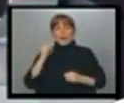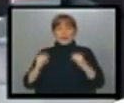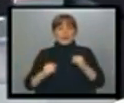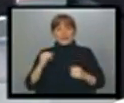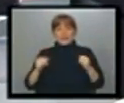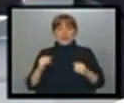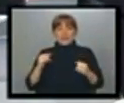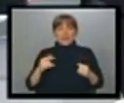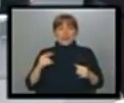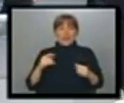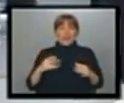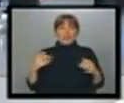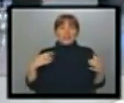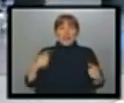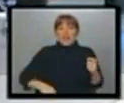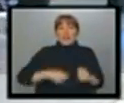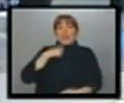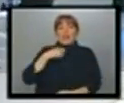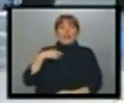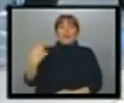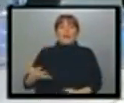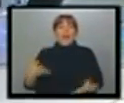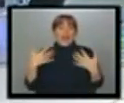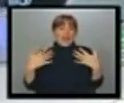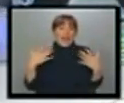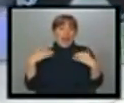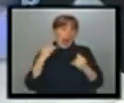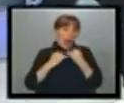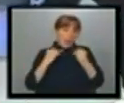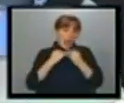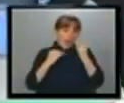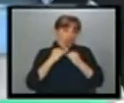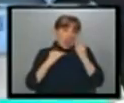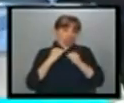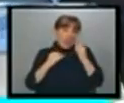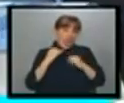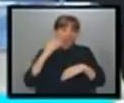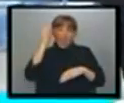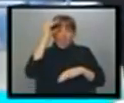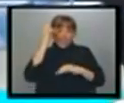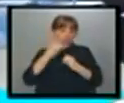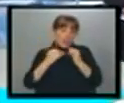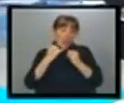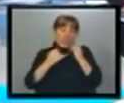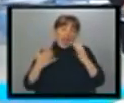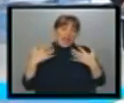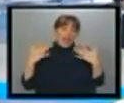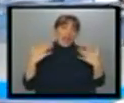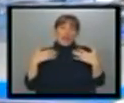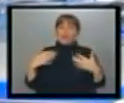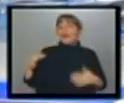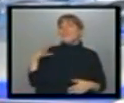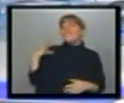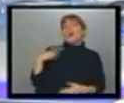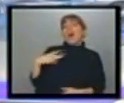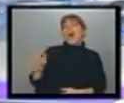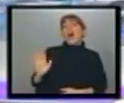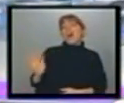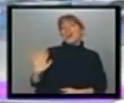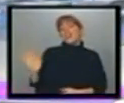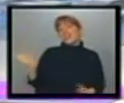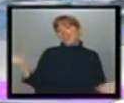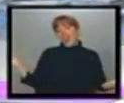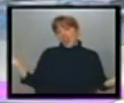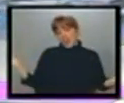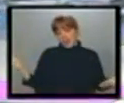si sale muy abrigado, va a tener calor. Al mediodía va a tener calor. Pero falta para el mediodía. Falta lo ideal es salir abrigado ahora y después te vas